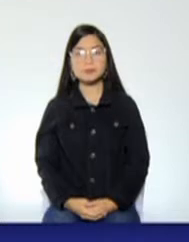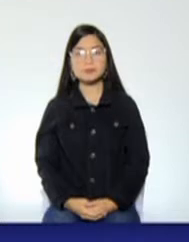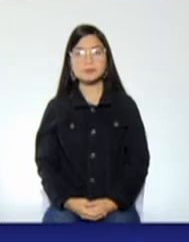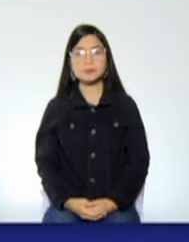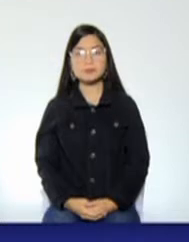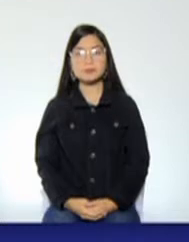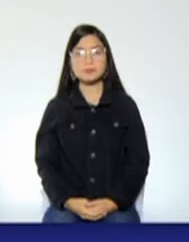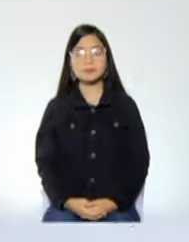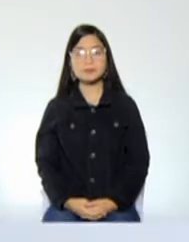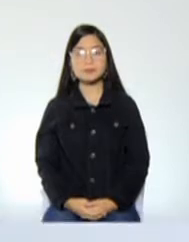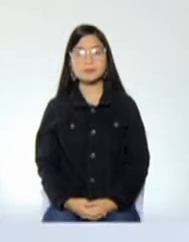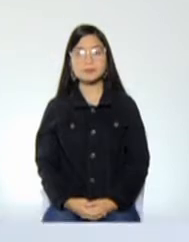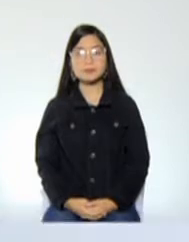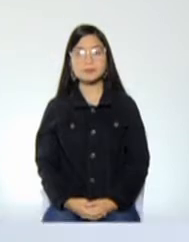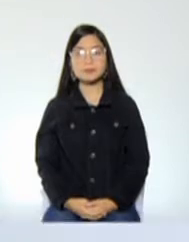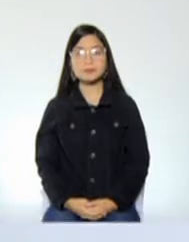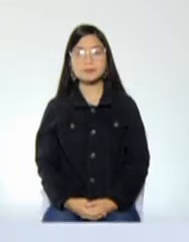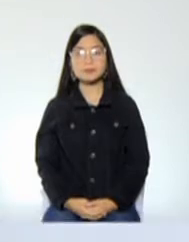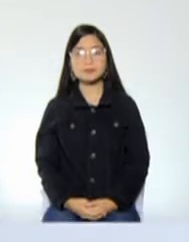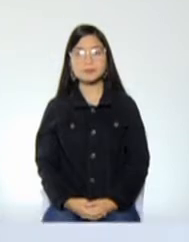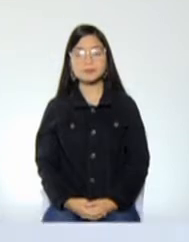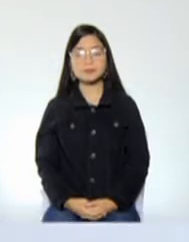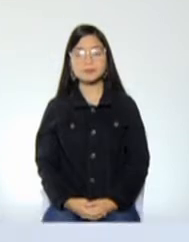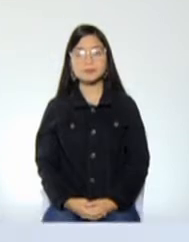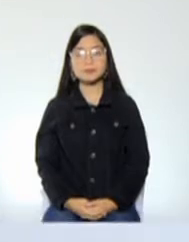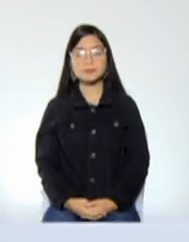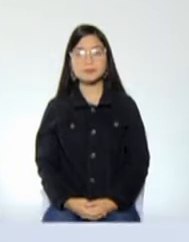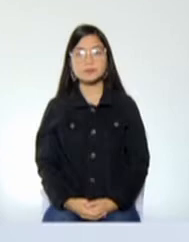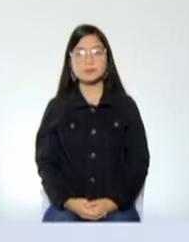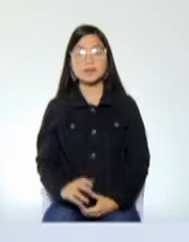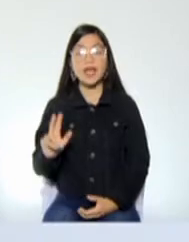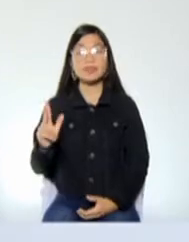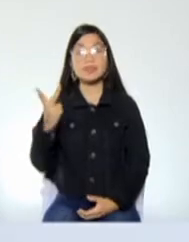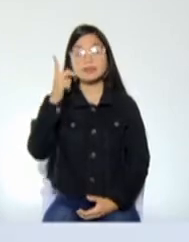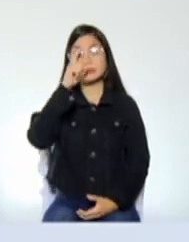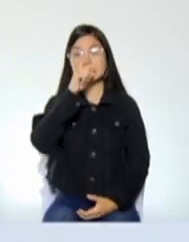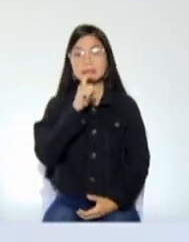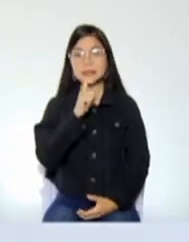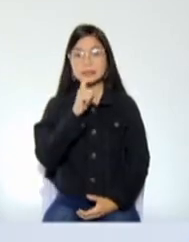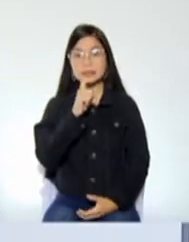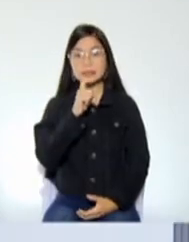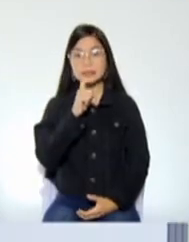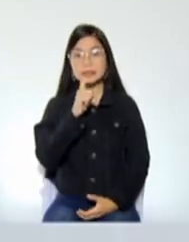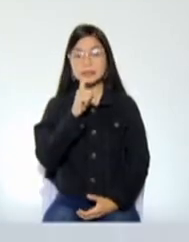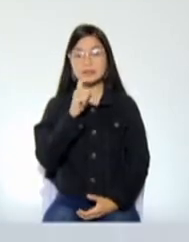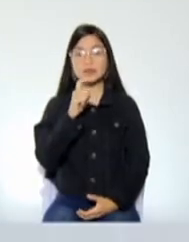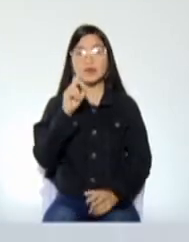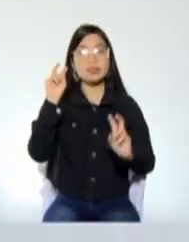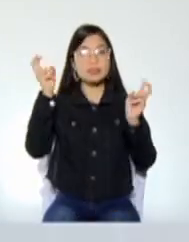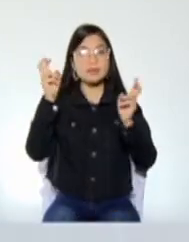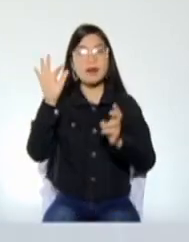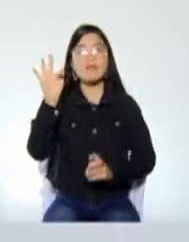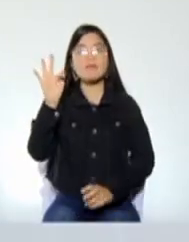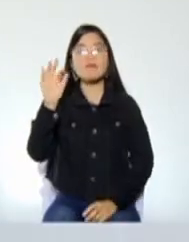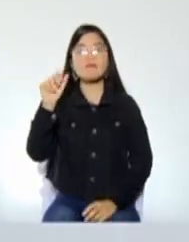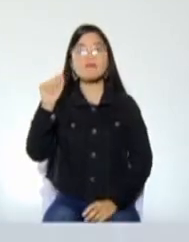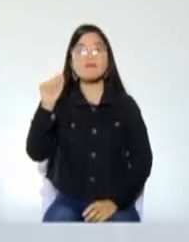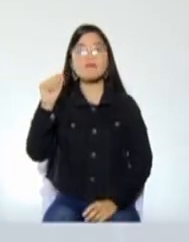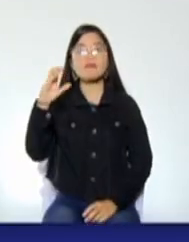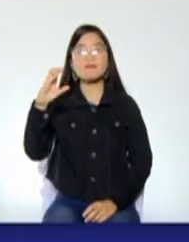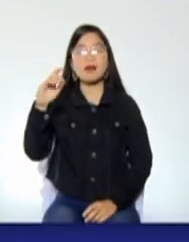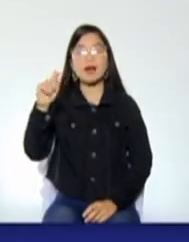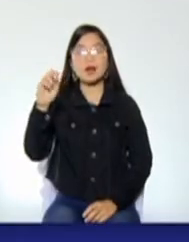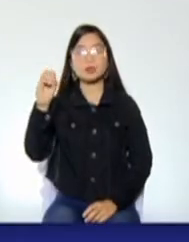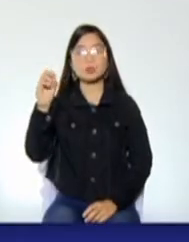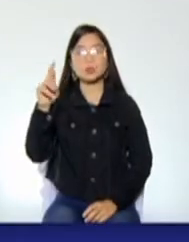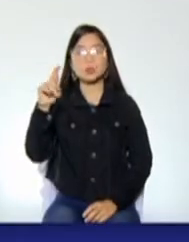Ok, vamos con la clase de tercer año. Para tercer año, hoy vamos a estar hablando de factorización. La factorización no es más